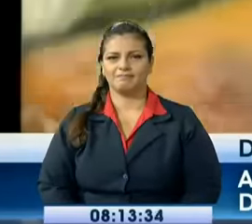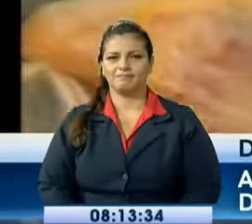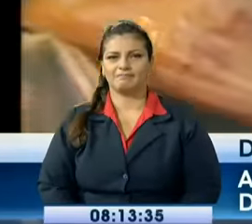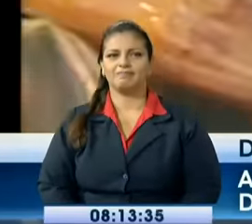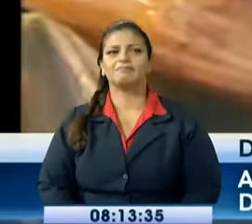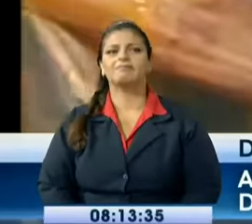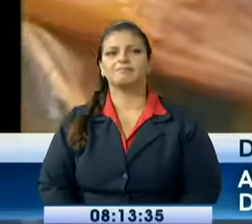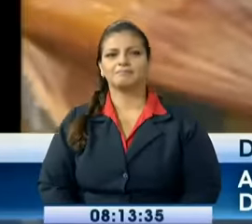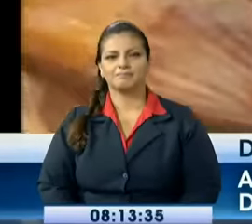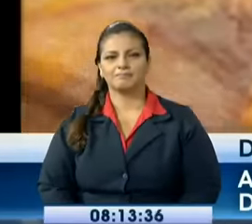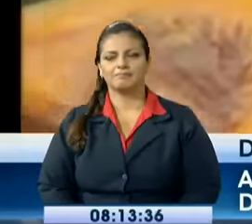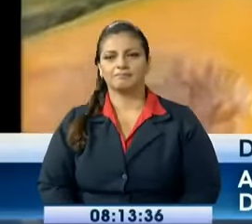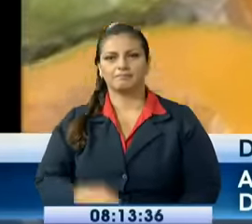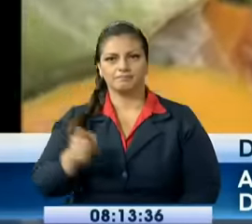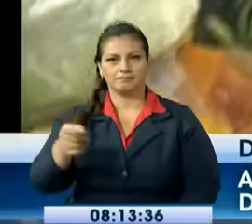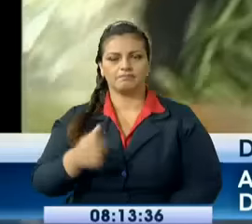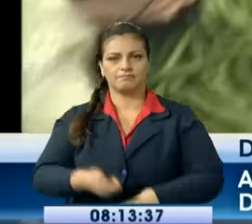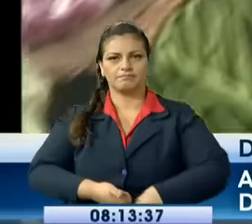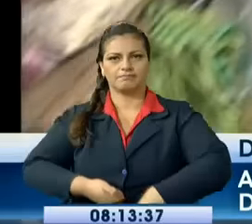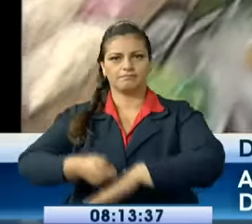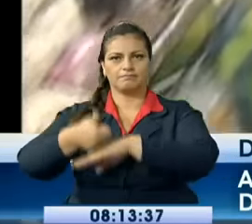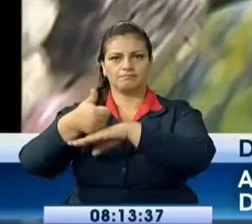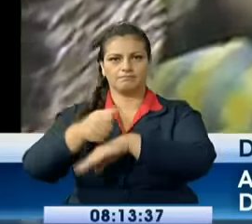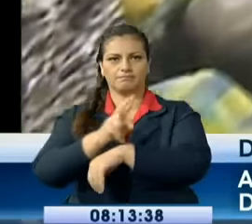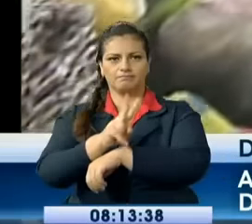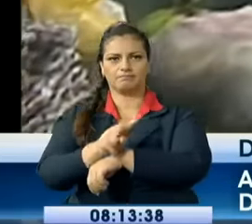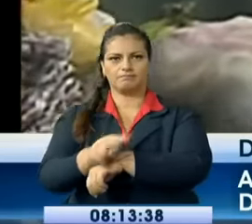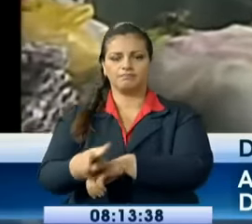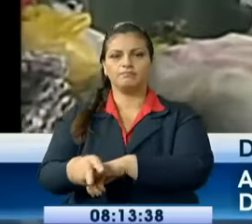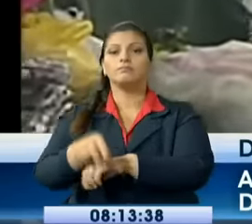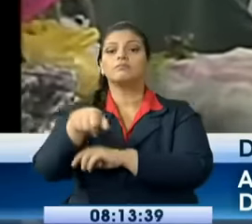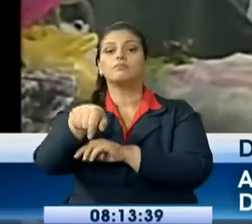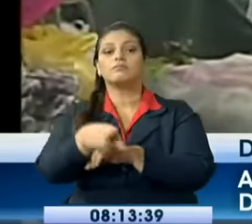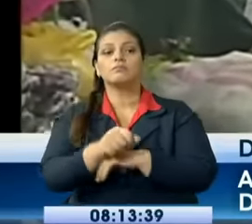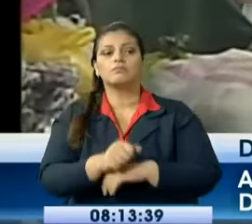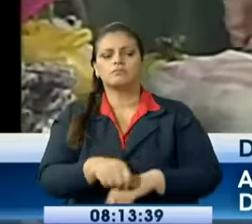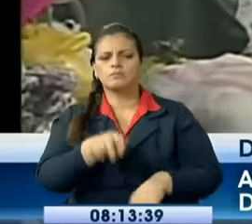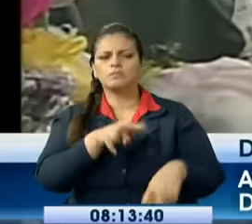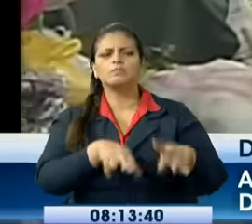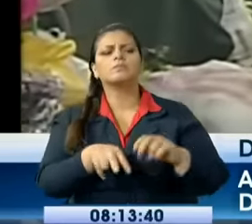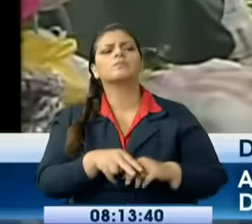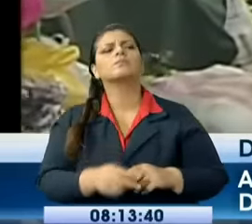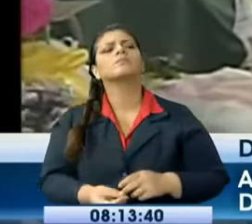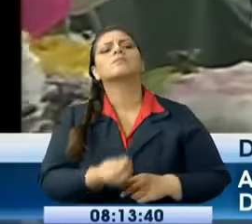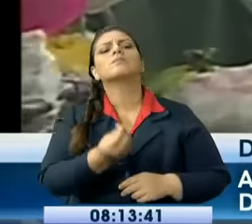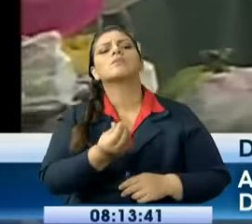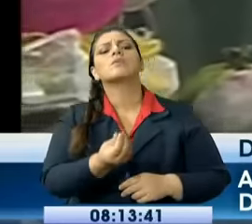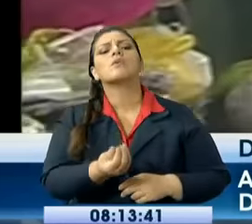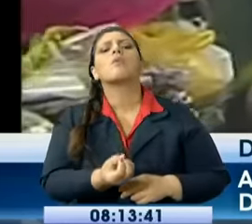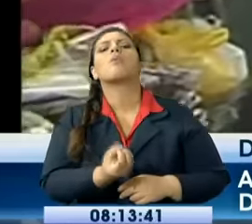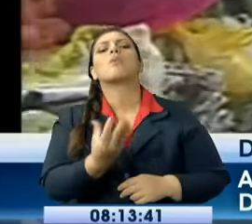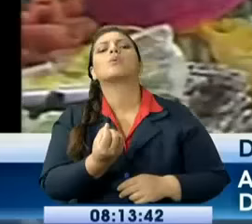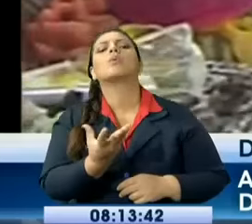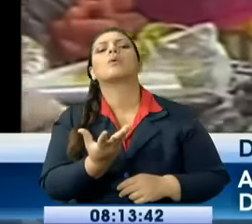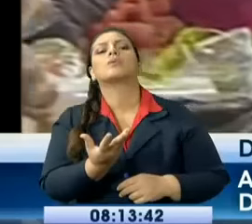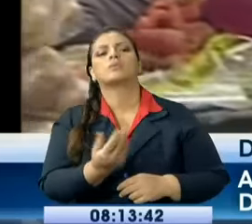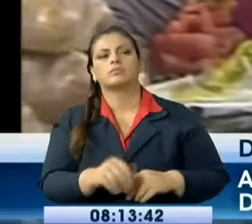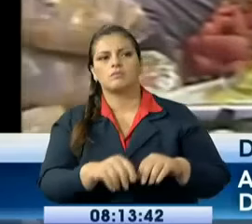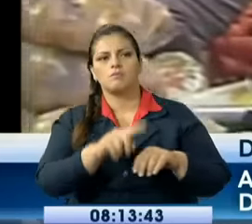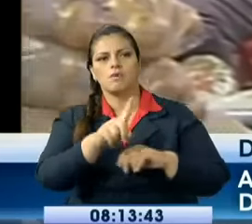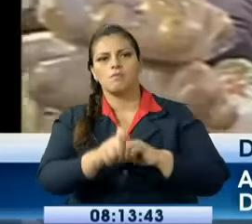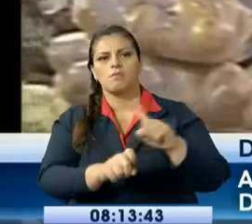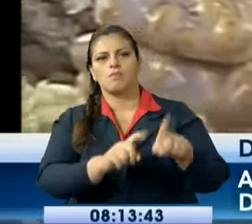Vemos que aquí el comisario está consultando acerca de los valores que se tienen que pagar por cada uno de los productos. Además están ahí las